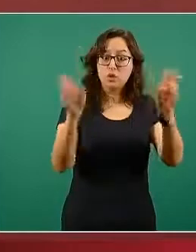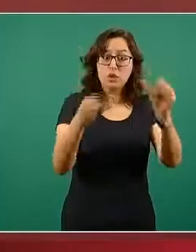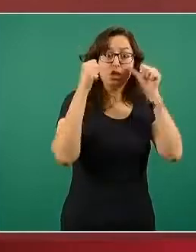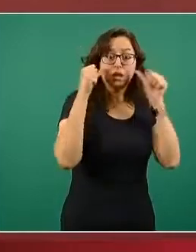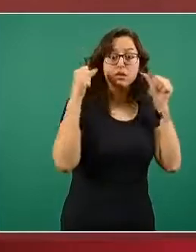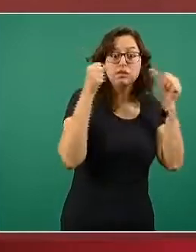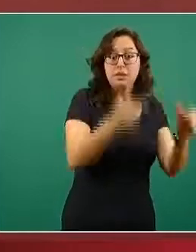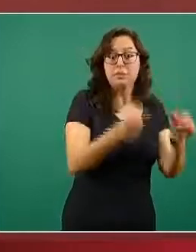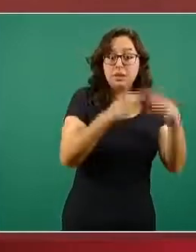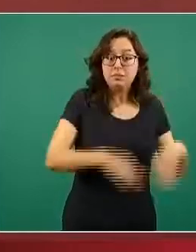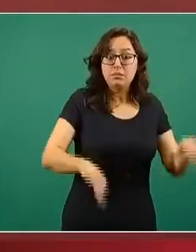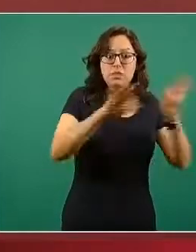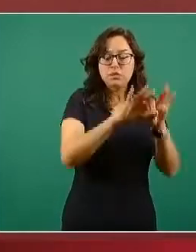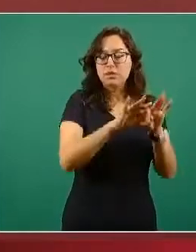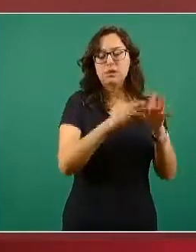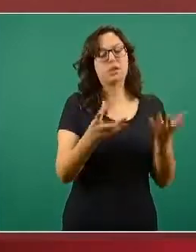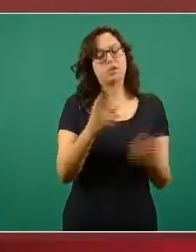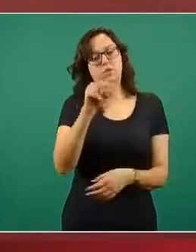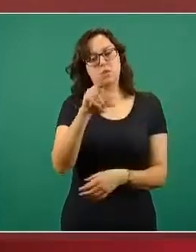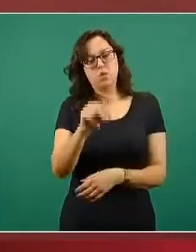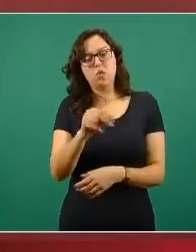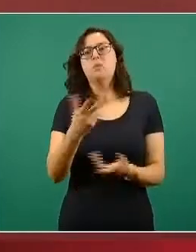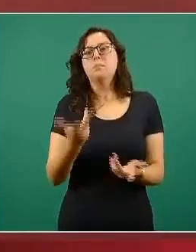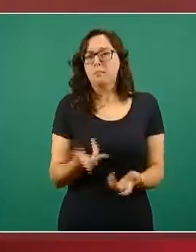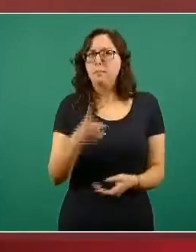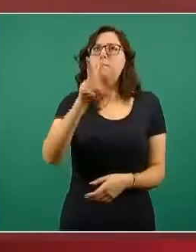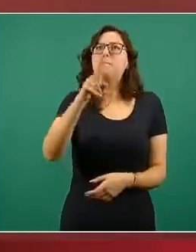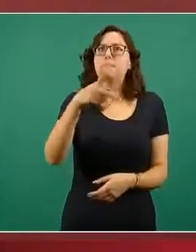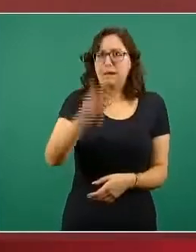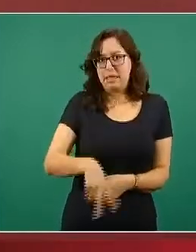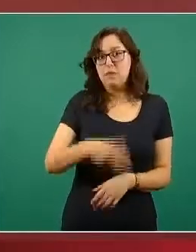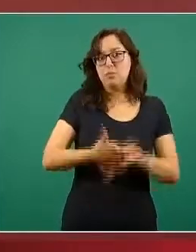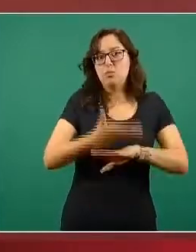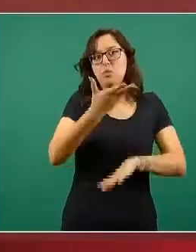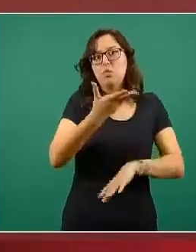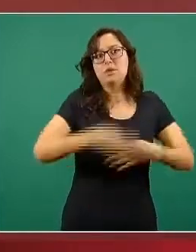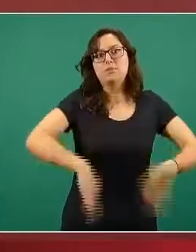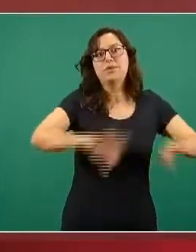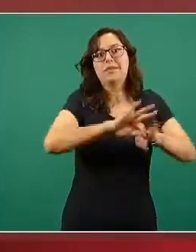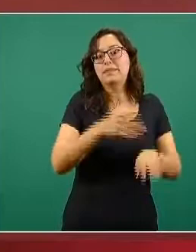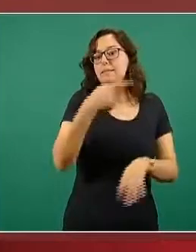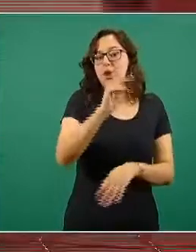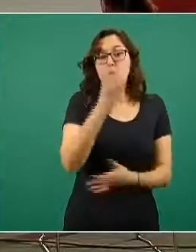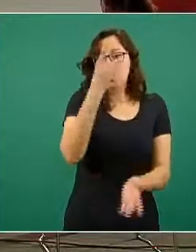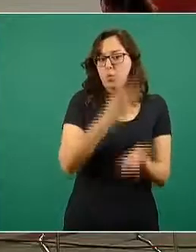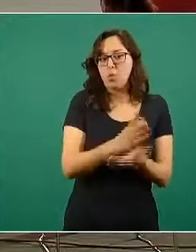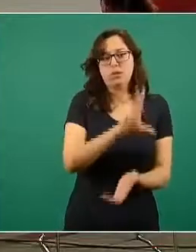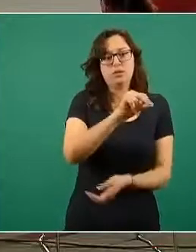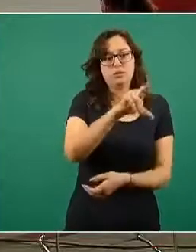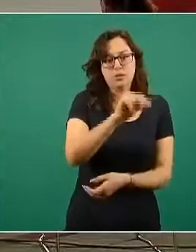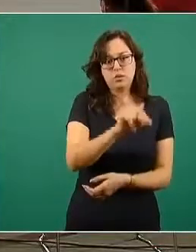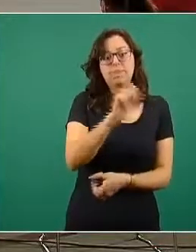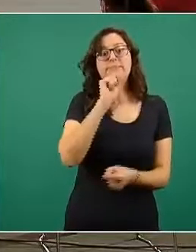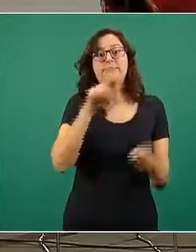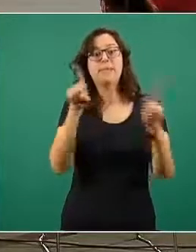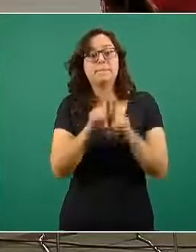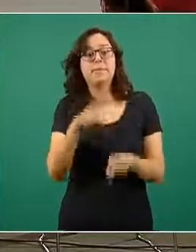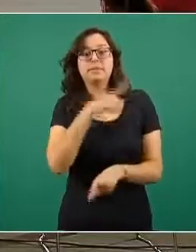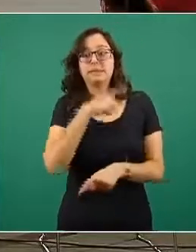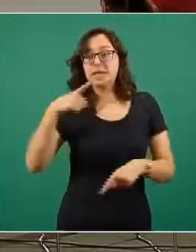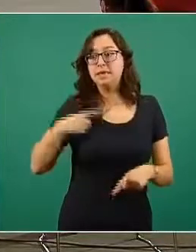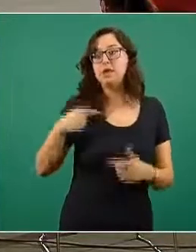tema de importancia, desde luego en este momento de enorme trascendencia, sino, como él mismo señala, el continuar con el proceso